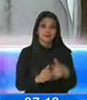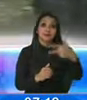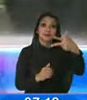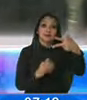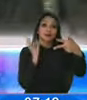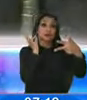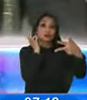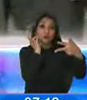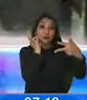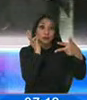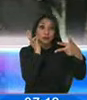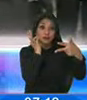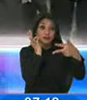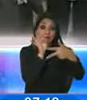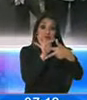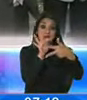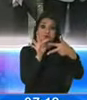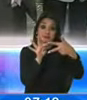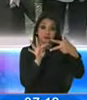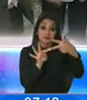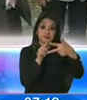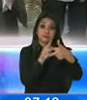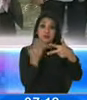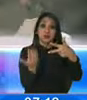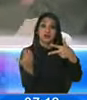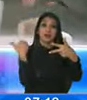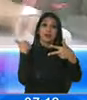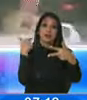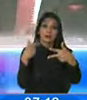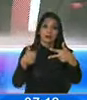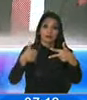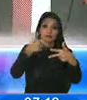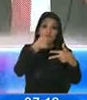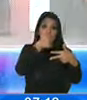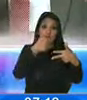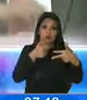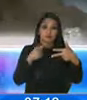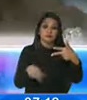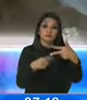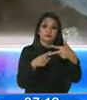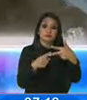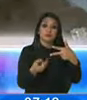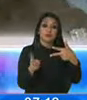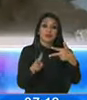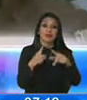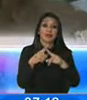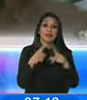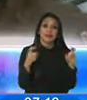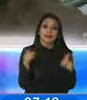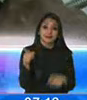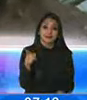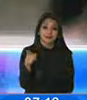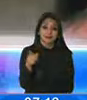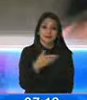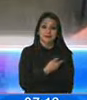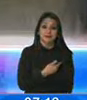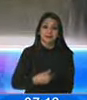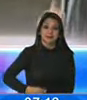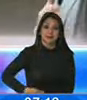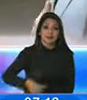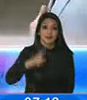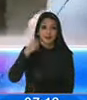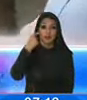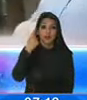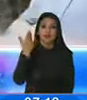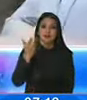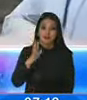mujeres, ocupan actualmente cargos en el gabinete y también ocuparon cargos en el gabinete del gobierno